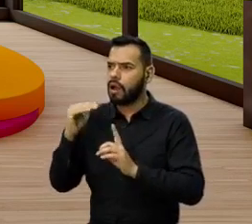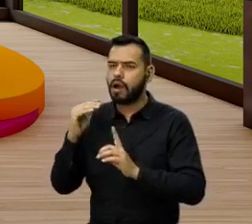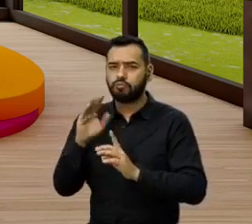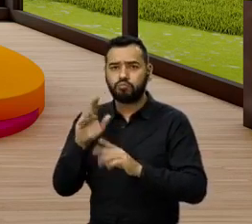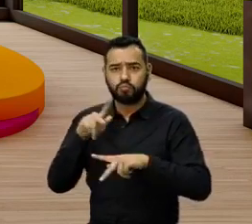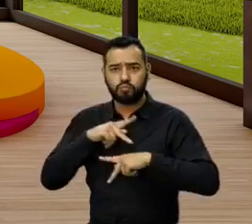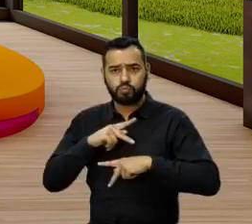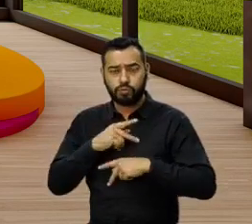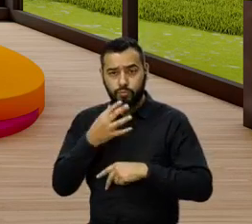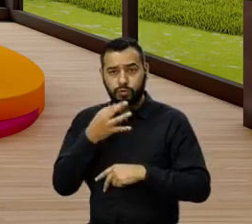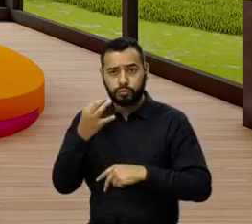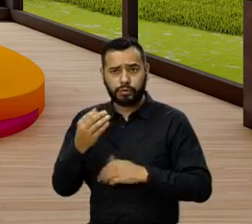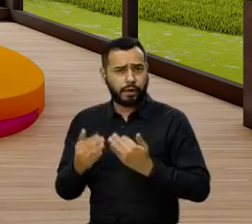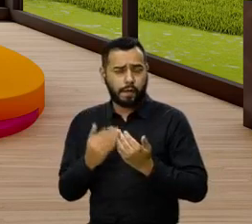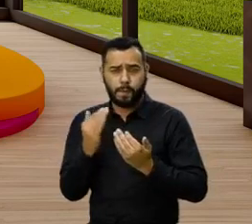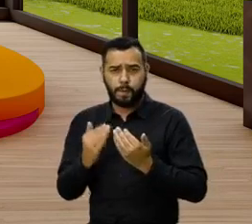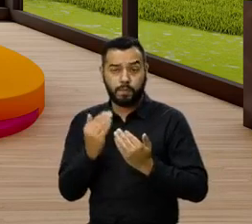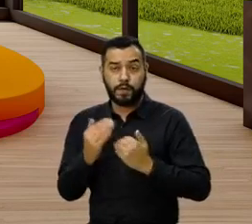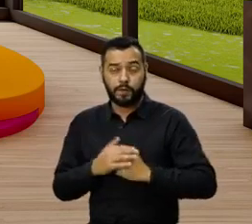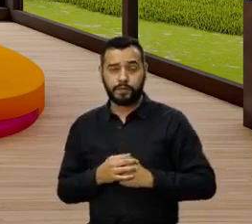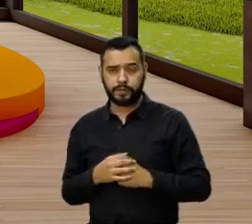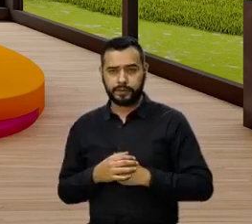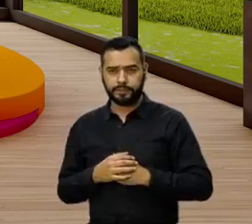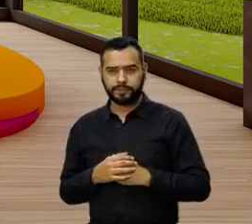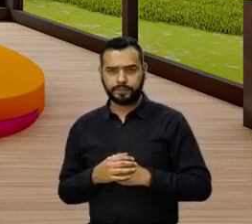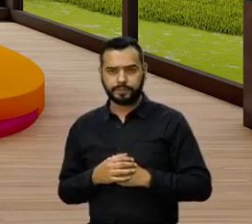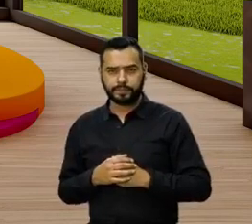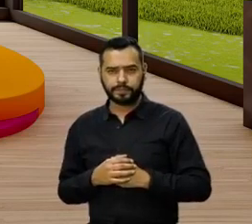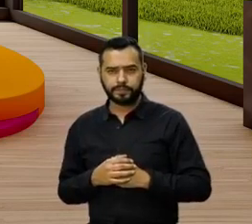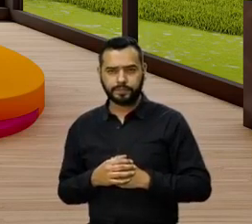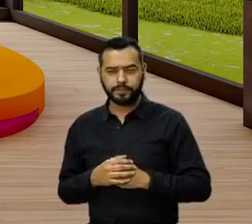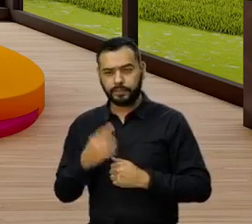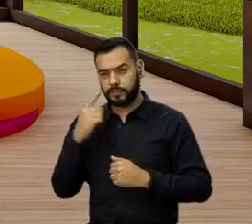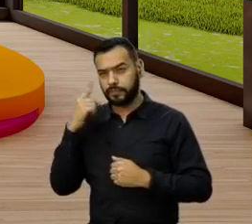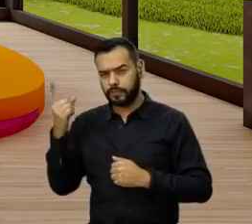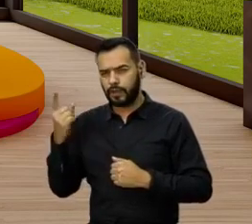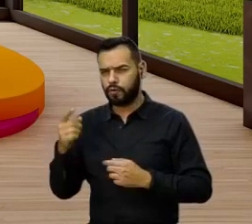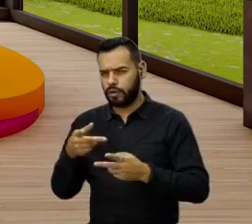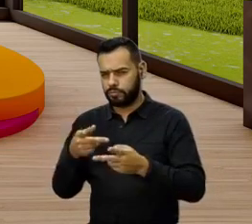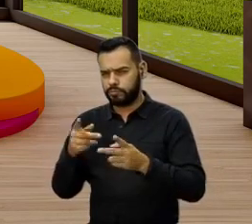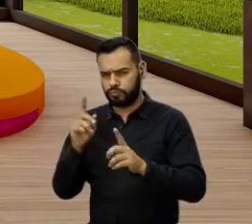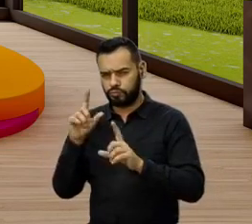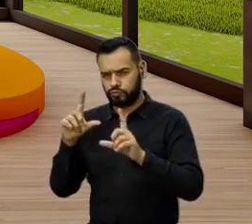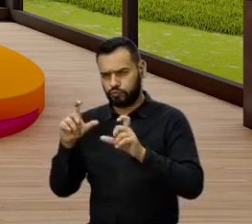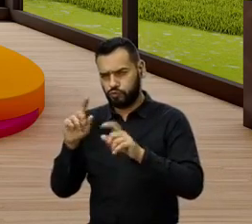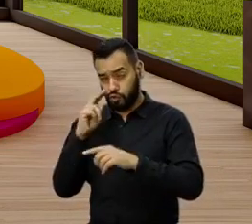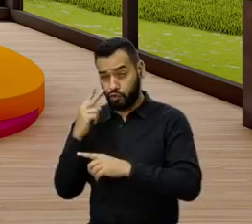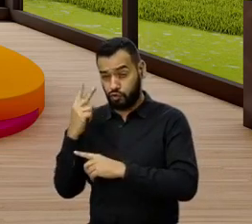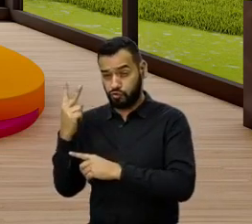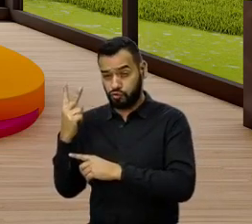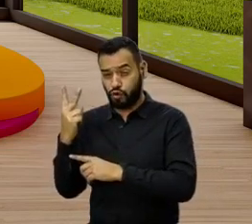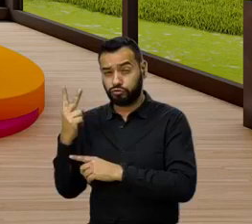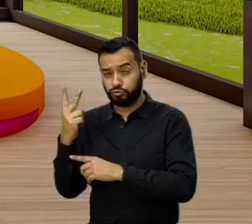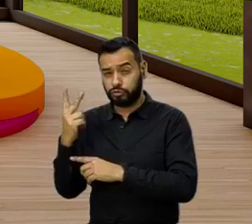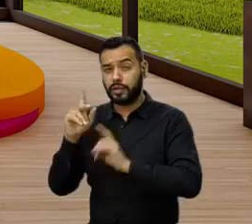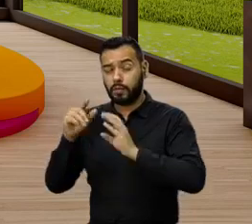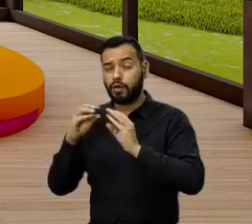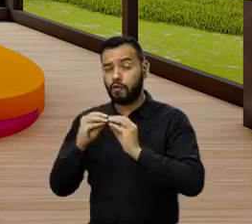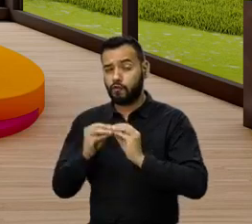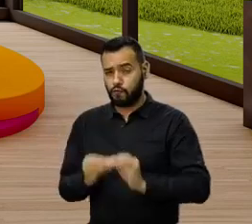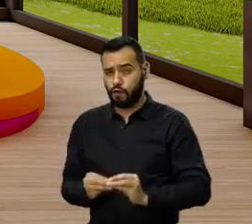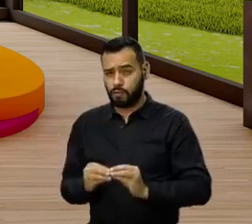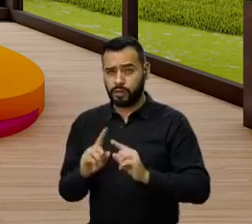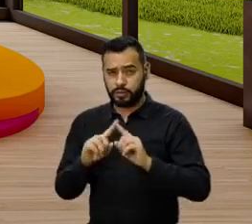verdad hay muchas facilidades hacer hemos ahora el escenario 2 porque también tenemos otra forma y